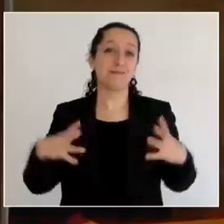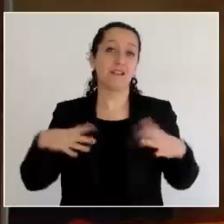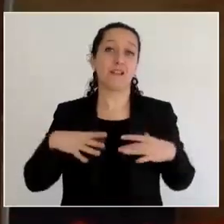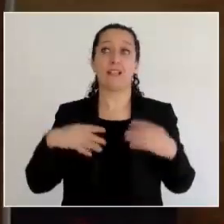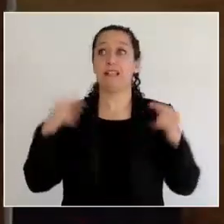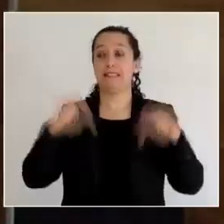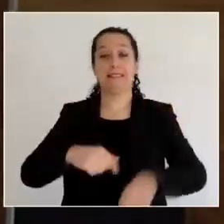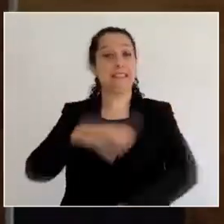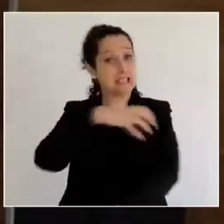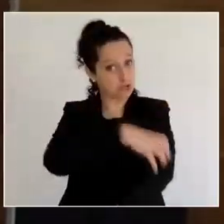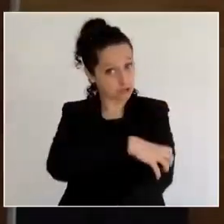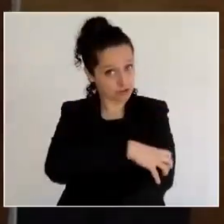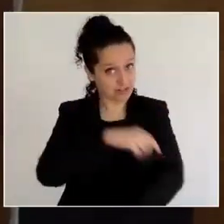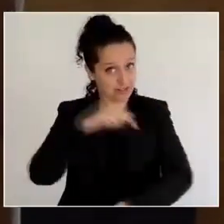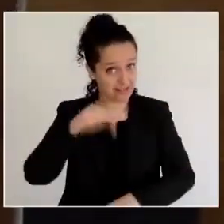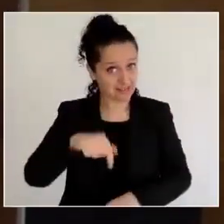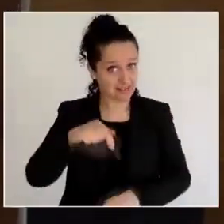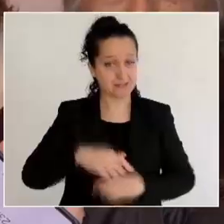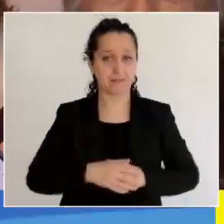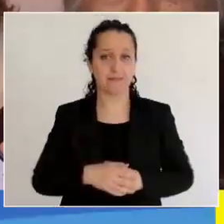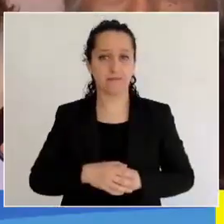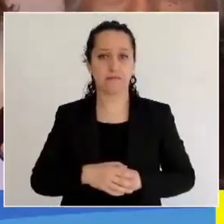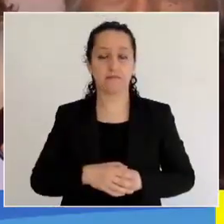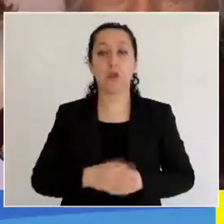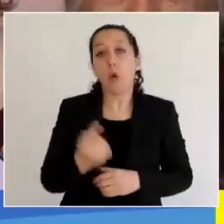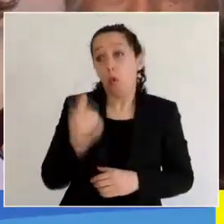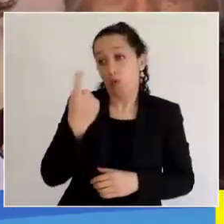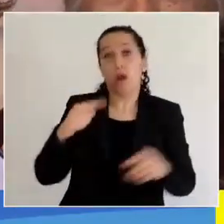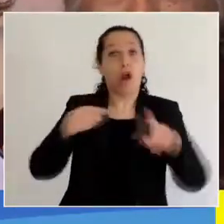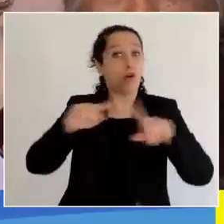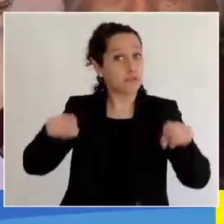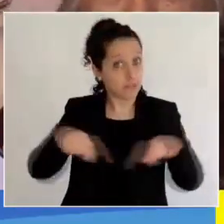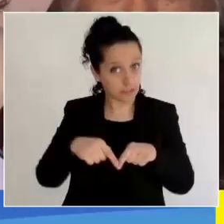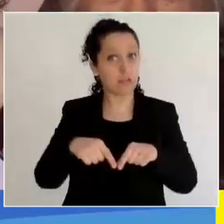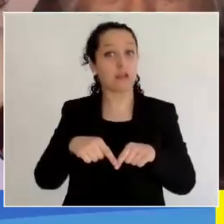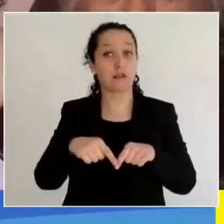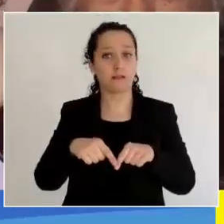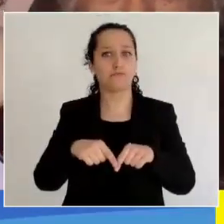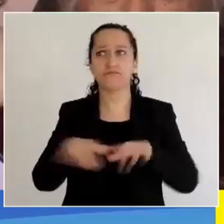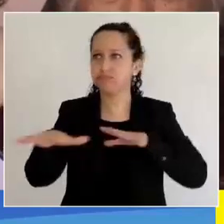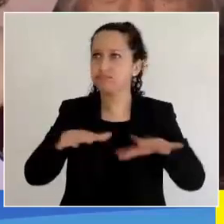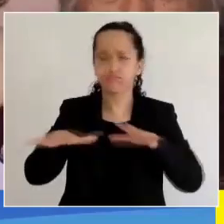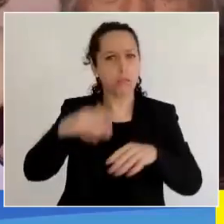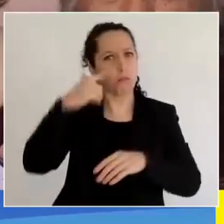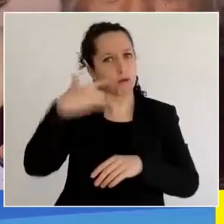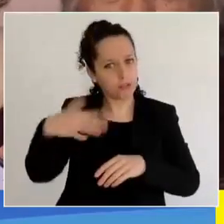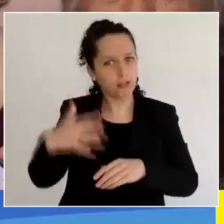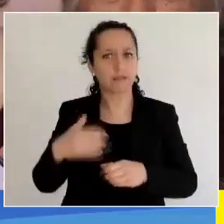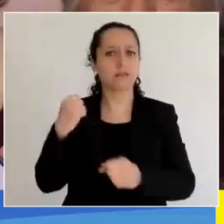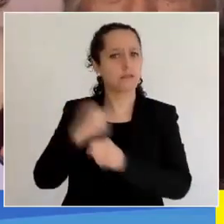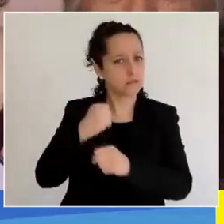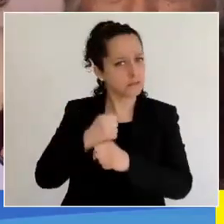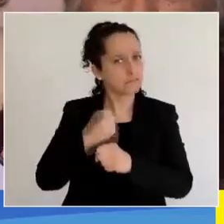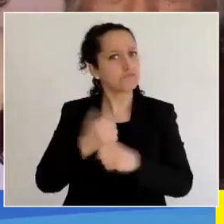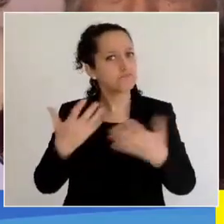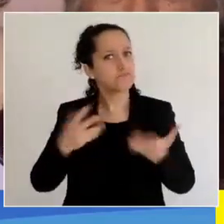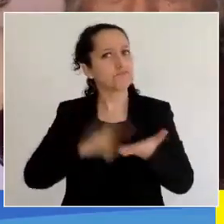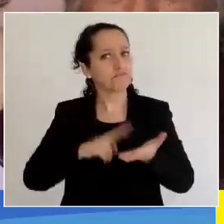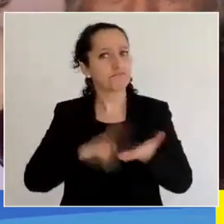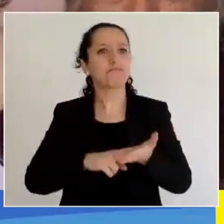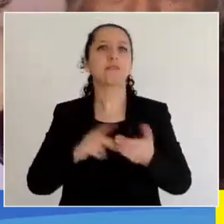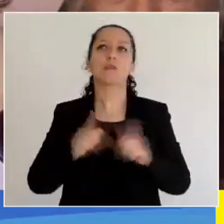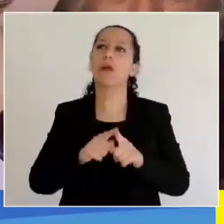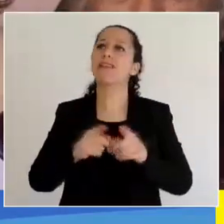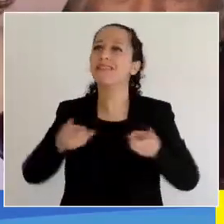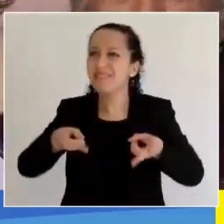a una región de la cual tiene una oficina tremendamente importante, que ha hecho un trabajo de verdad de